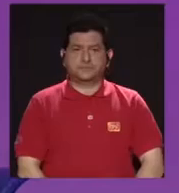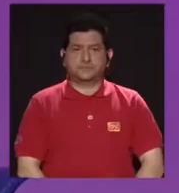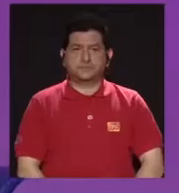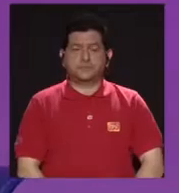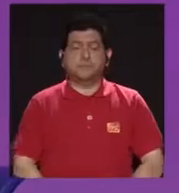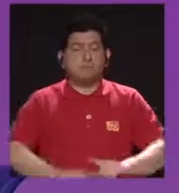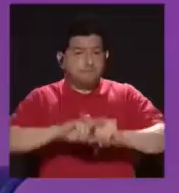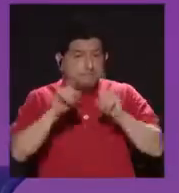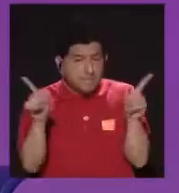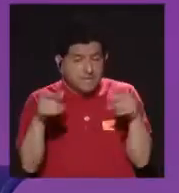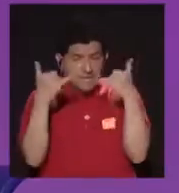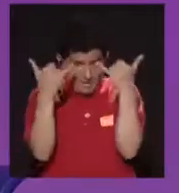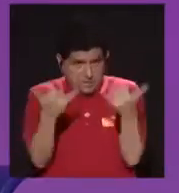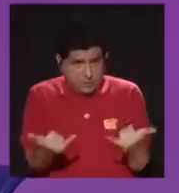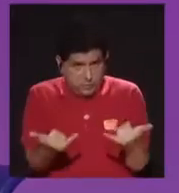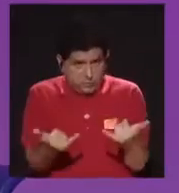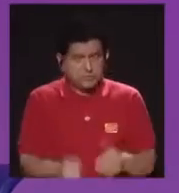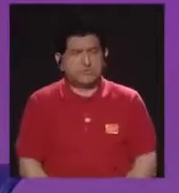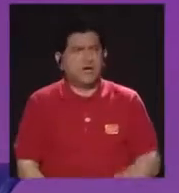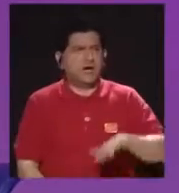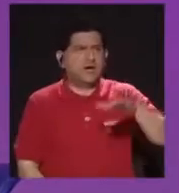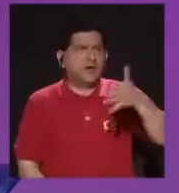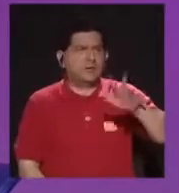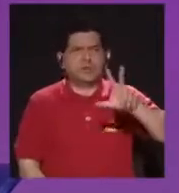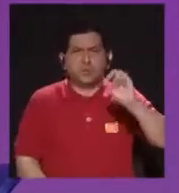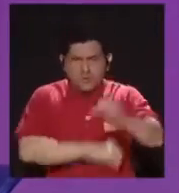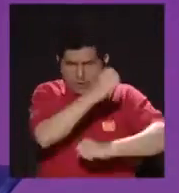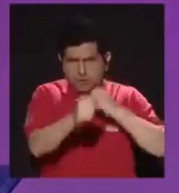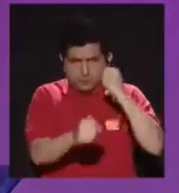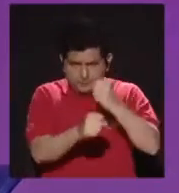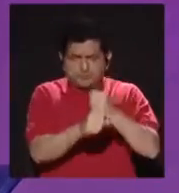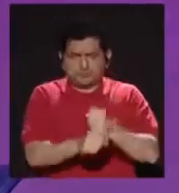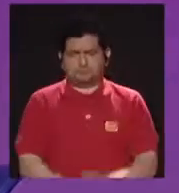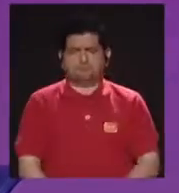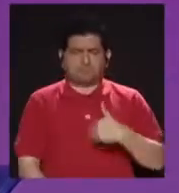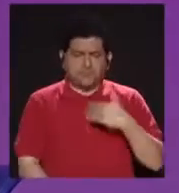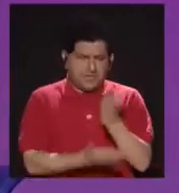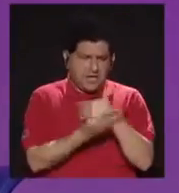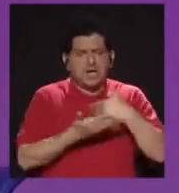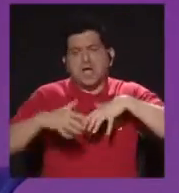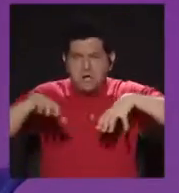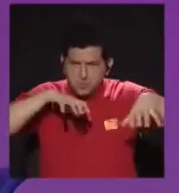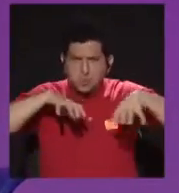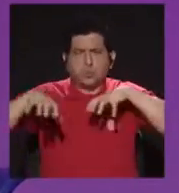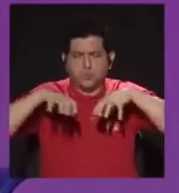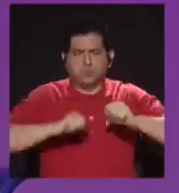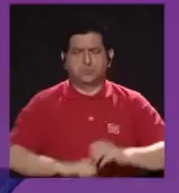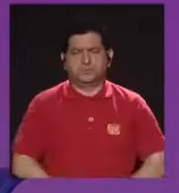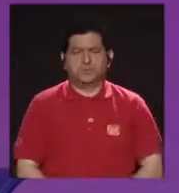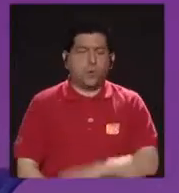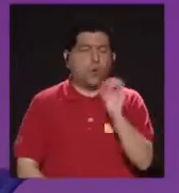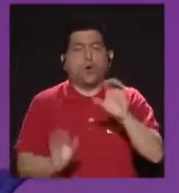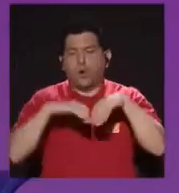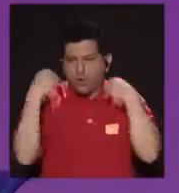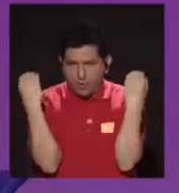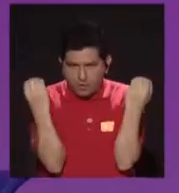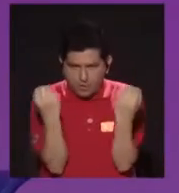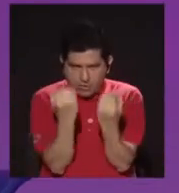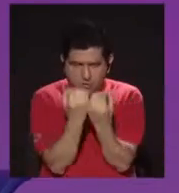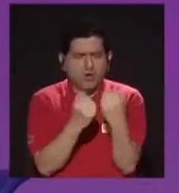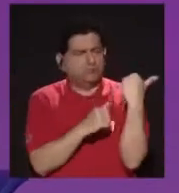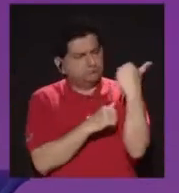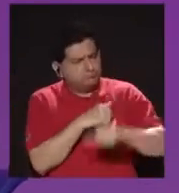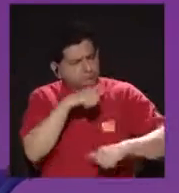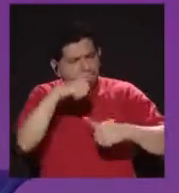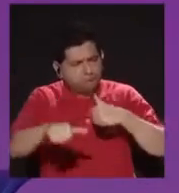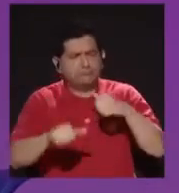sin embargo ya asia ya hace más o menos 30 años en que ha habido algunos movimientos y organizaciones de lucha